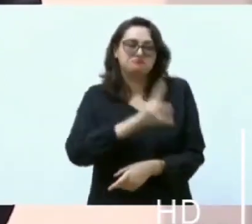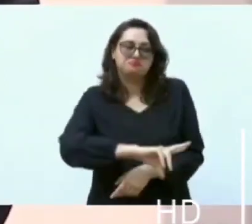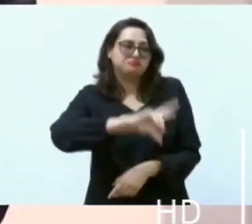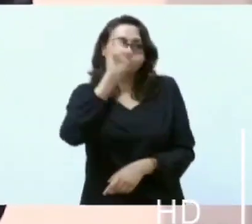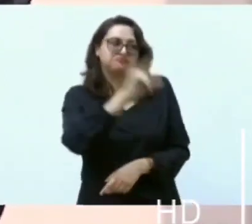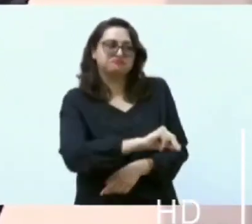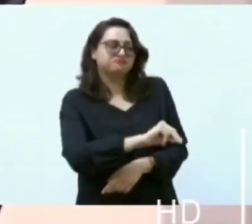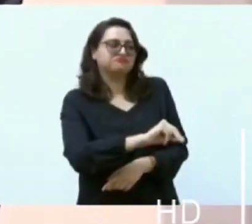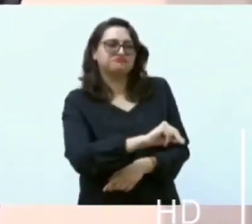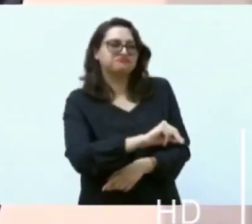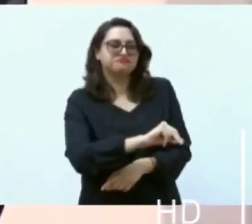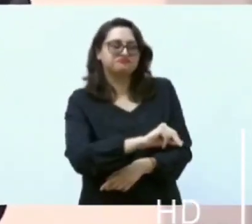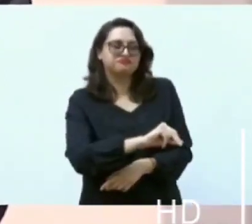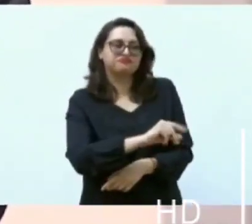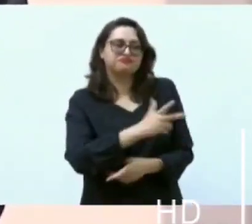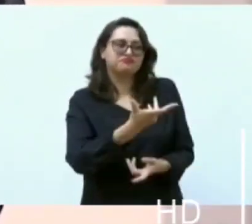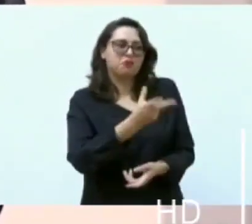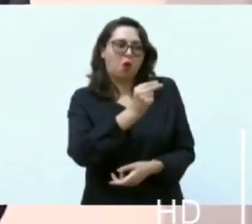Mestre cometió